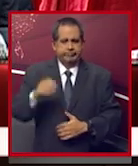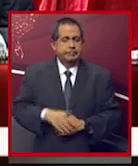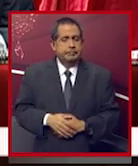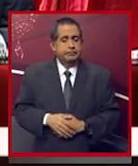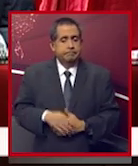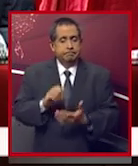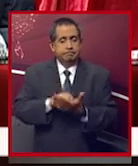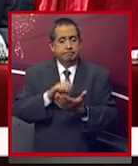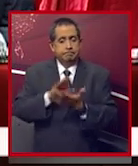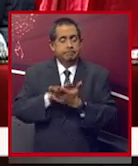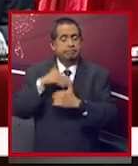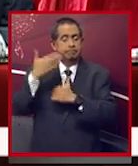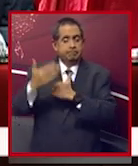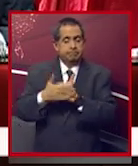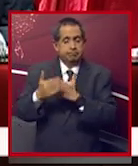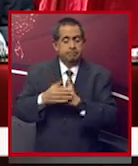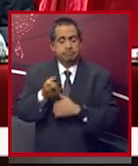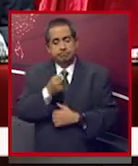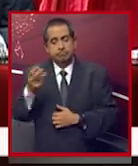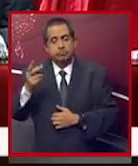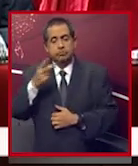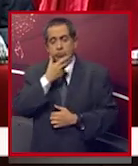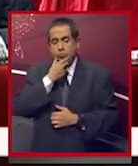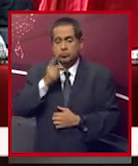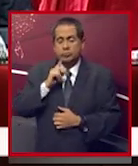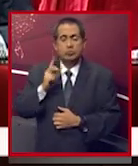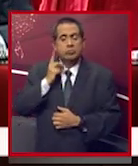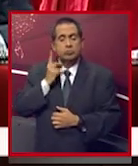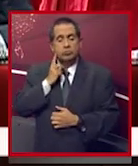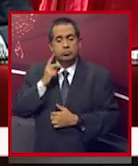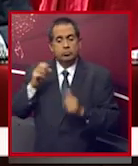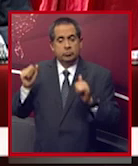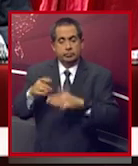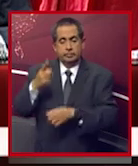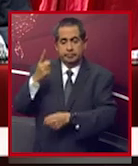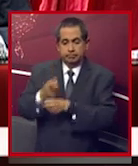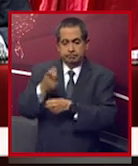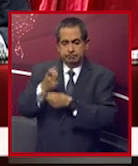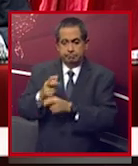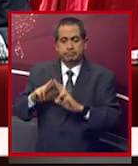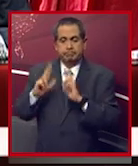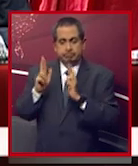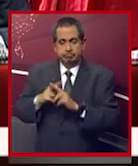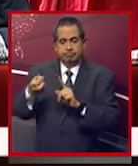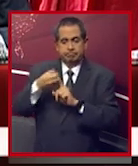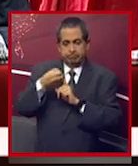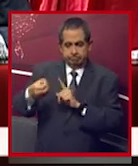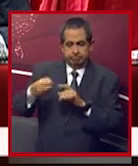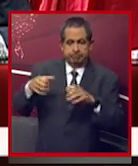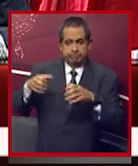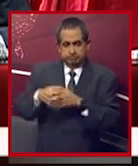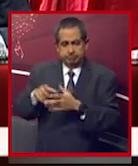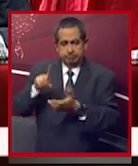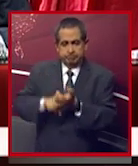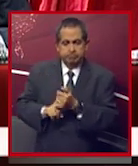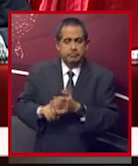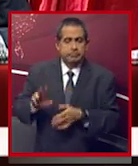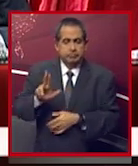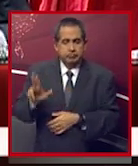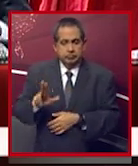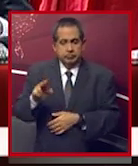Cito a las diputadas y diputados a la primera sesión ordinaria el